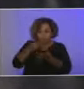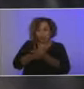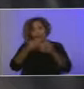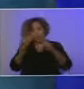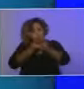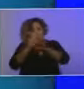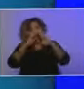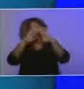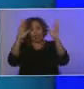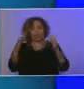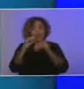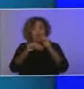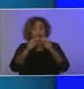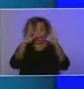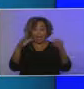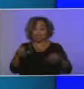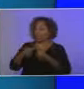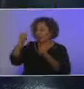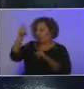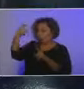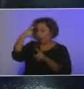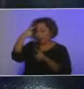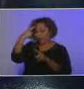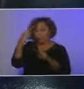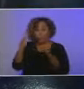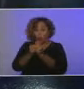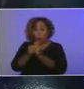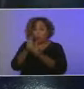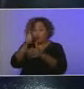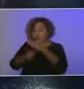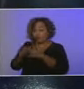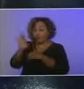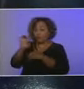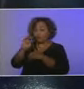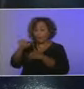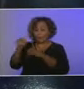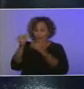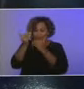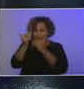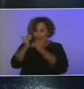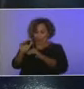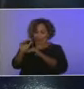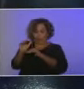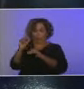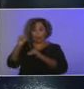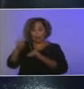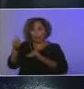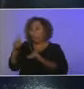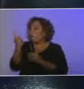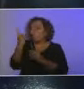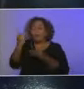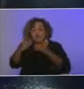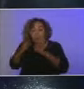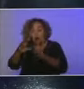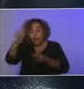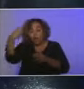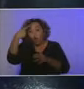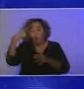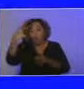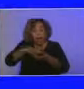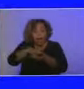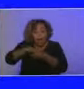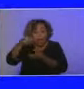la reparación. Pero si el gobierno no puede hacer bajo los fondos de FEMA, porque tiene esas limitaciones que tiene que ser titular, pues tiene que de alguna manera u otra con fondos